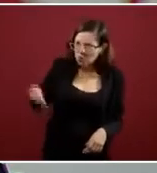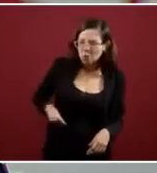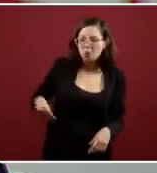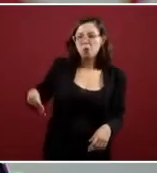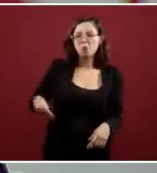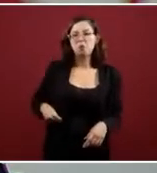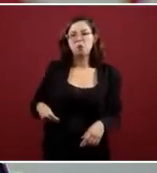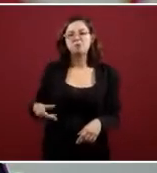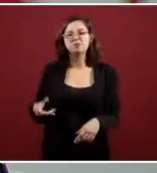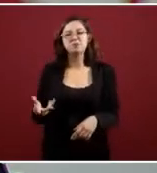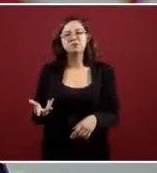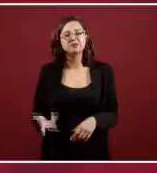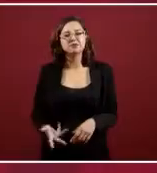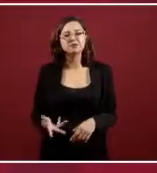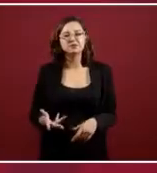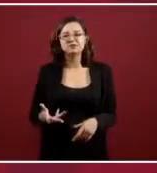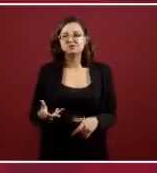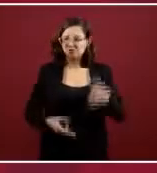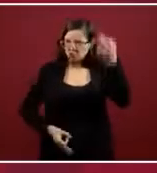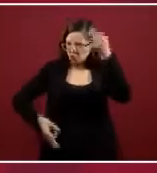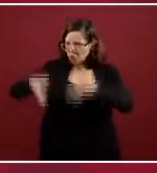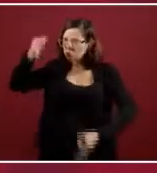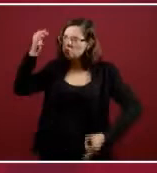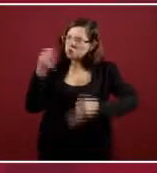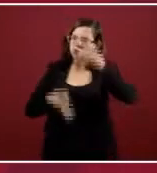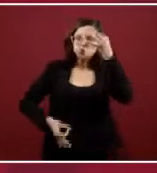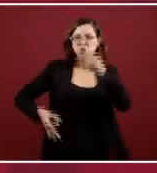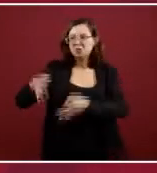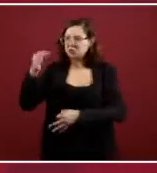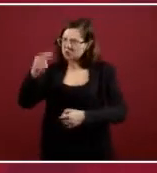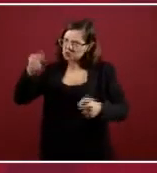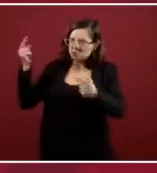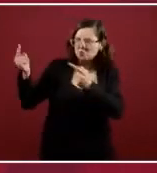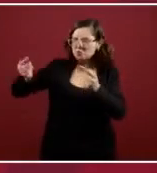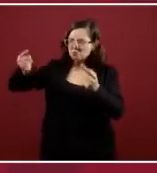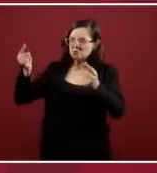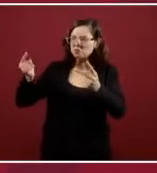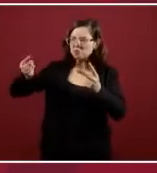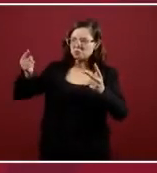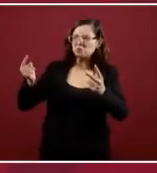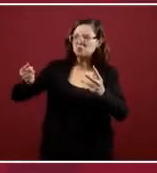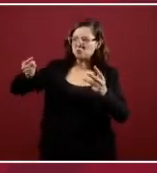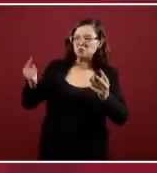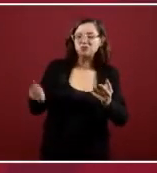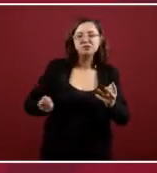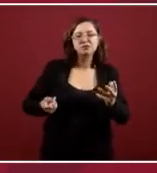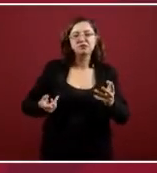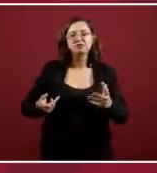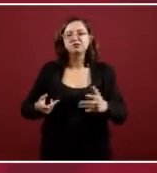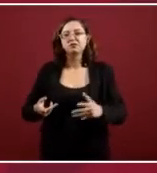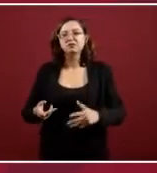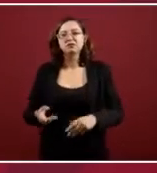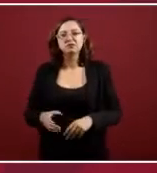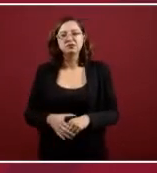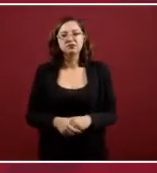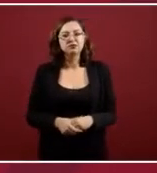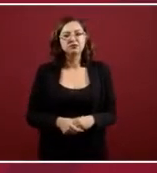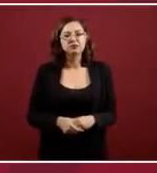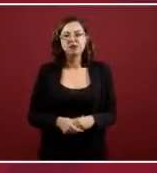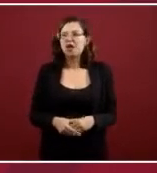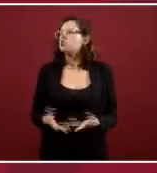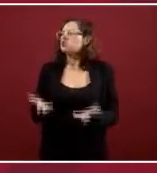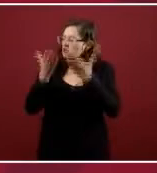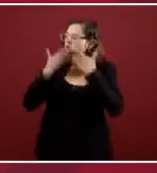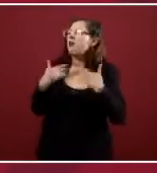poniendo a todos en el banquillo de los acusados. ¿Y dónde está la información. ¿Por qué no